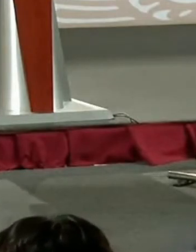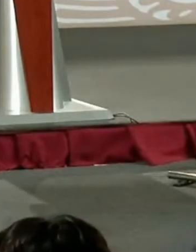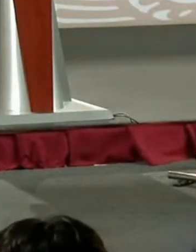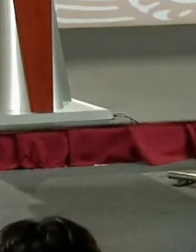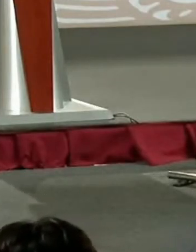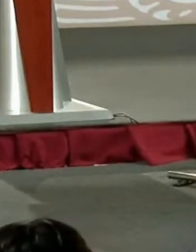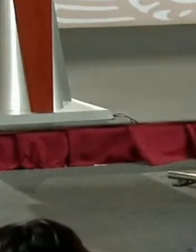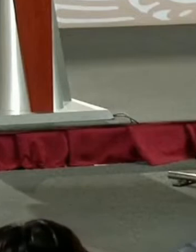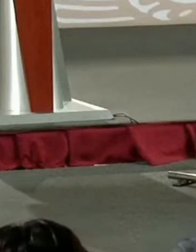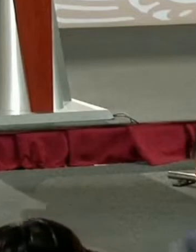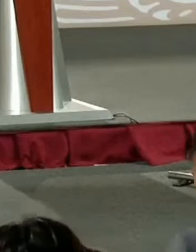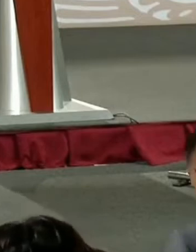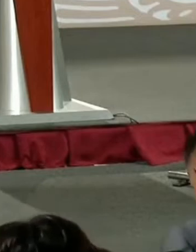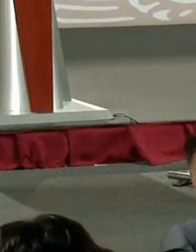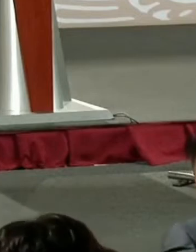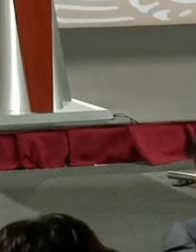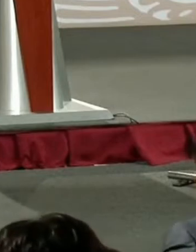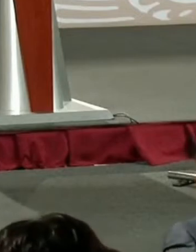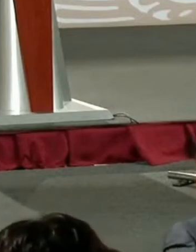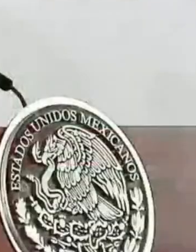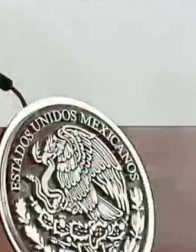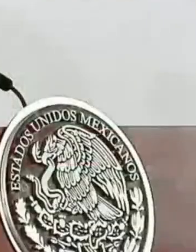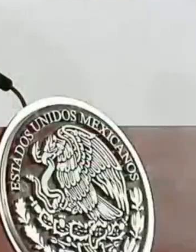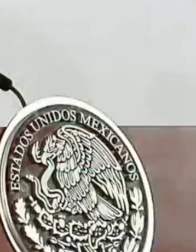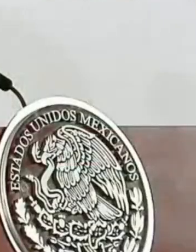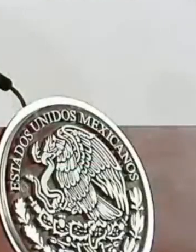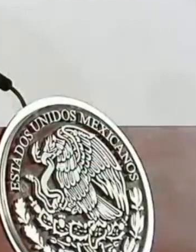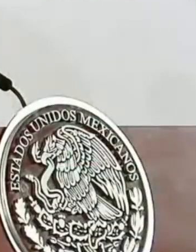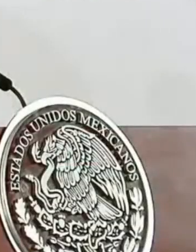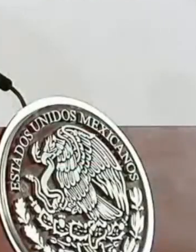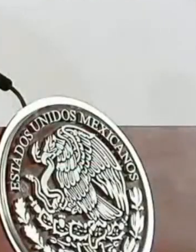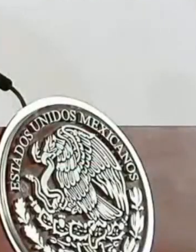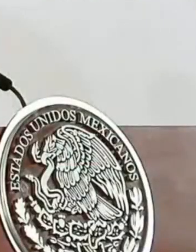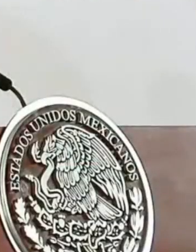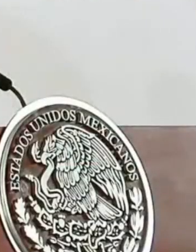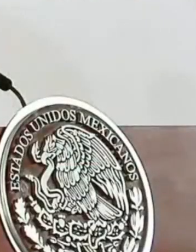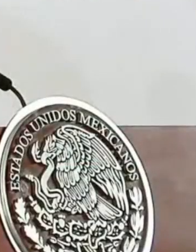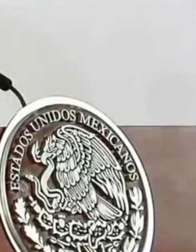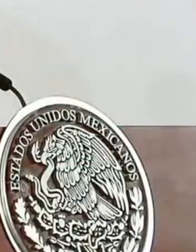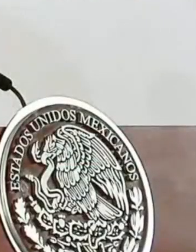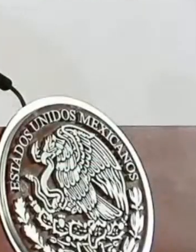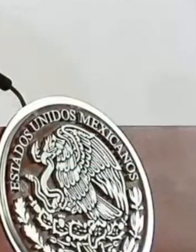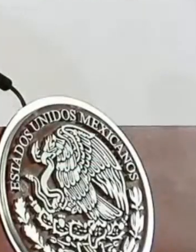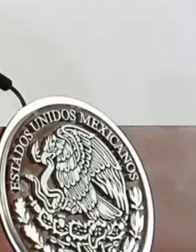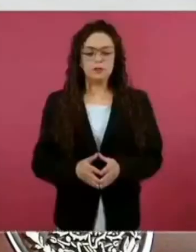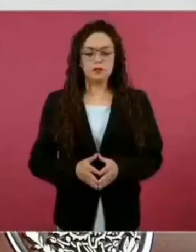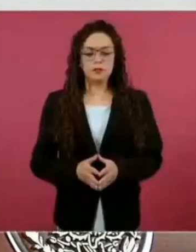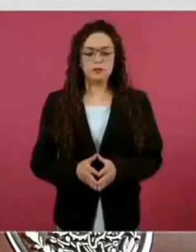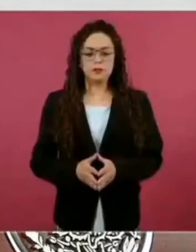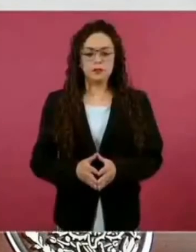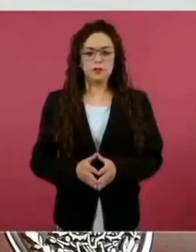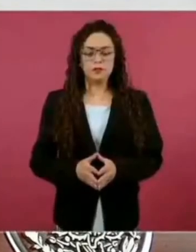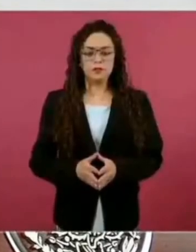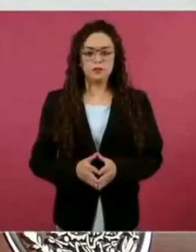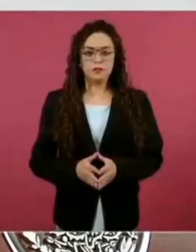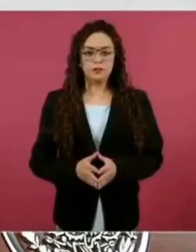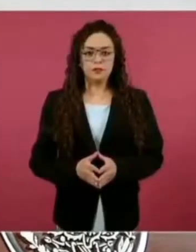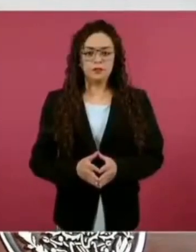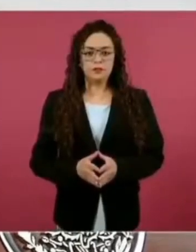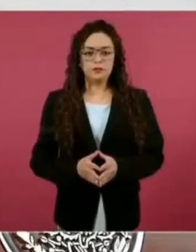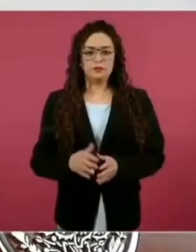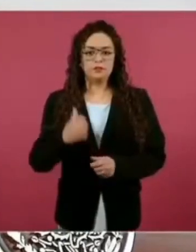diferenciarnos, para mostrar que hay una política económica diferente. ¿Cómo